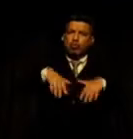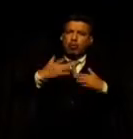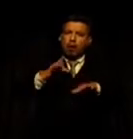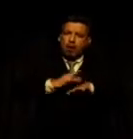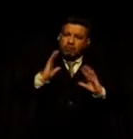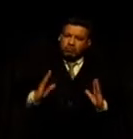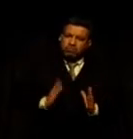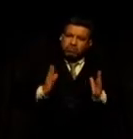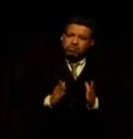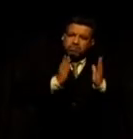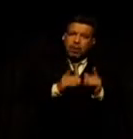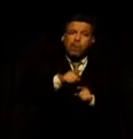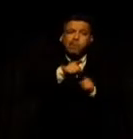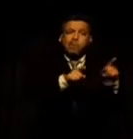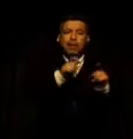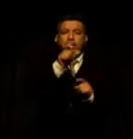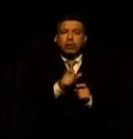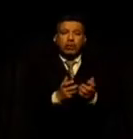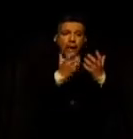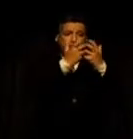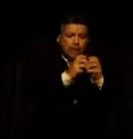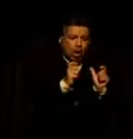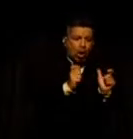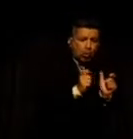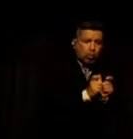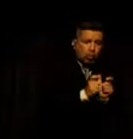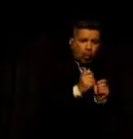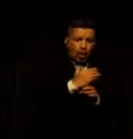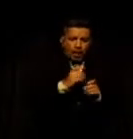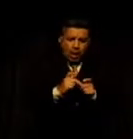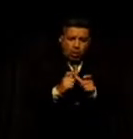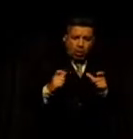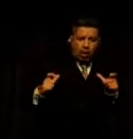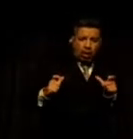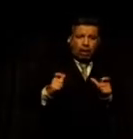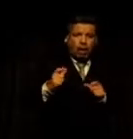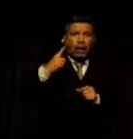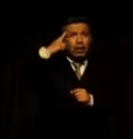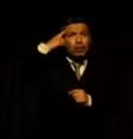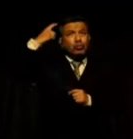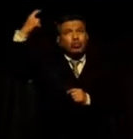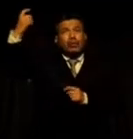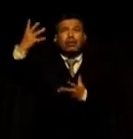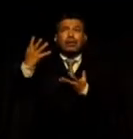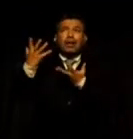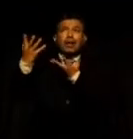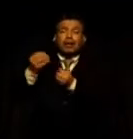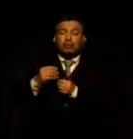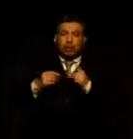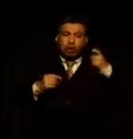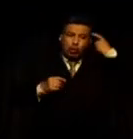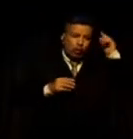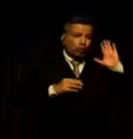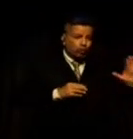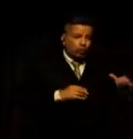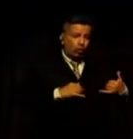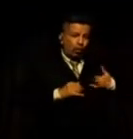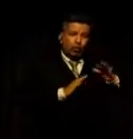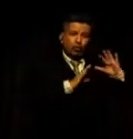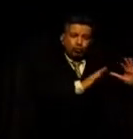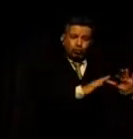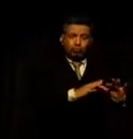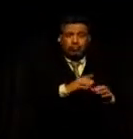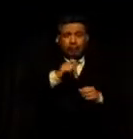para que aquellos pequeños y medianos emprendedores que tienen sueños desde su gobierno desde nuestra juventud porque